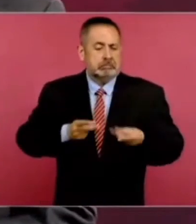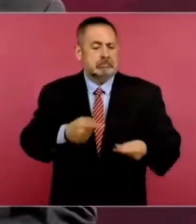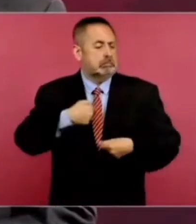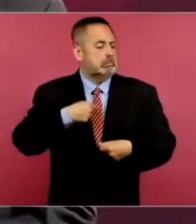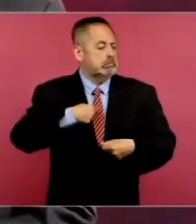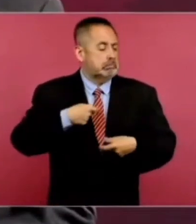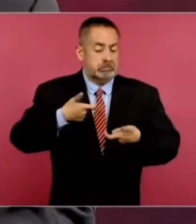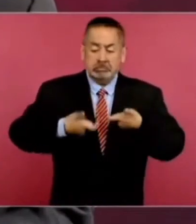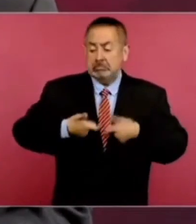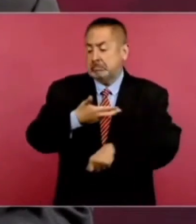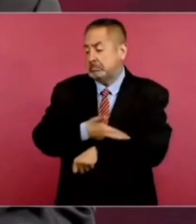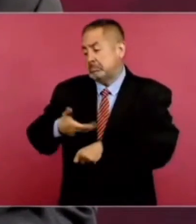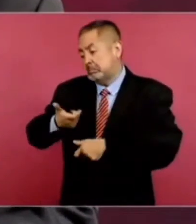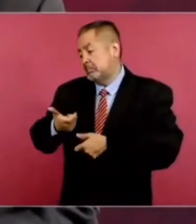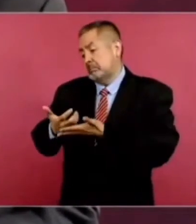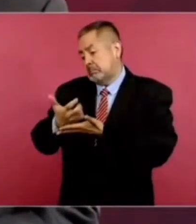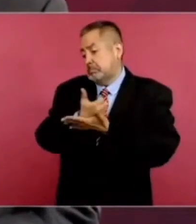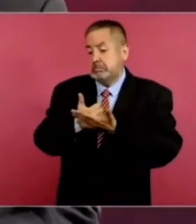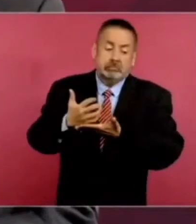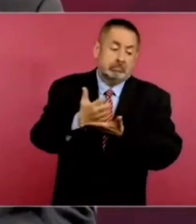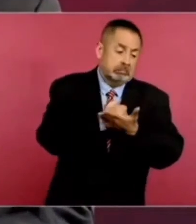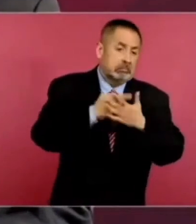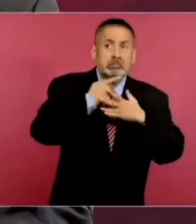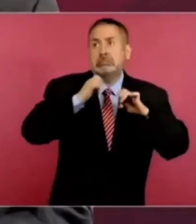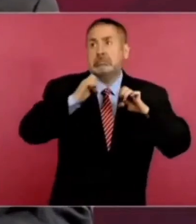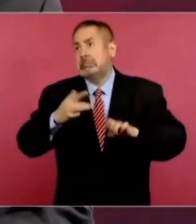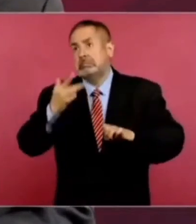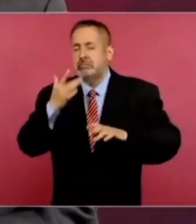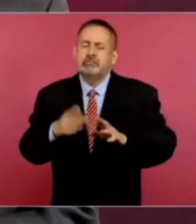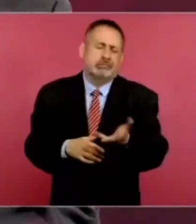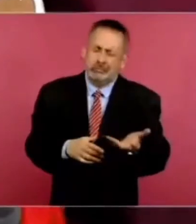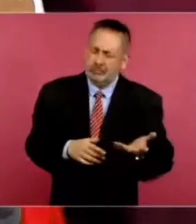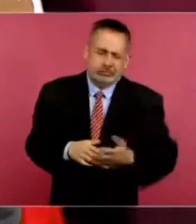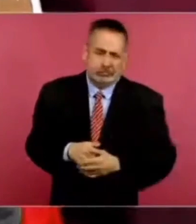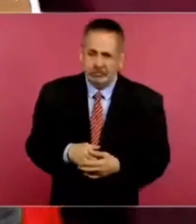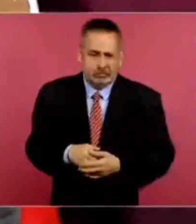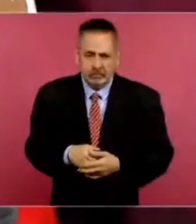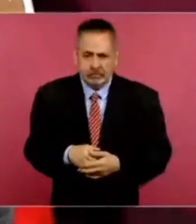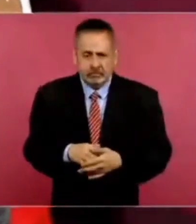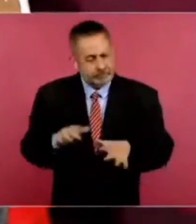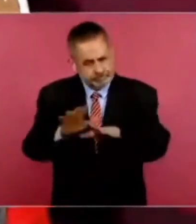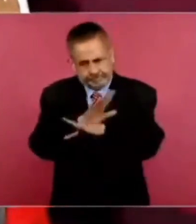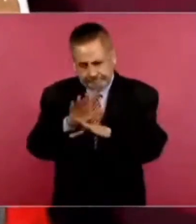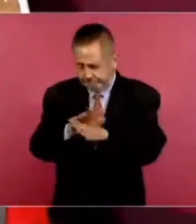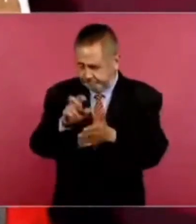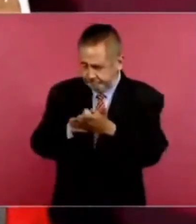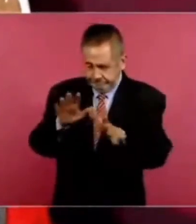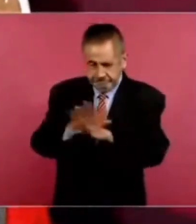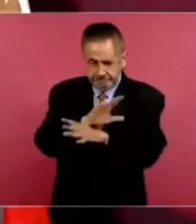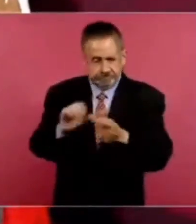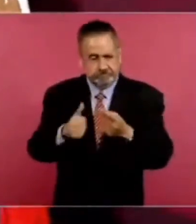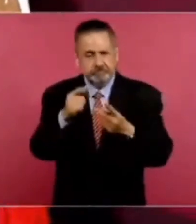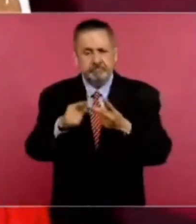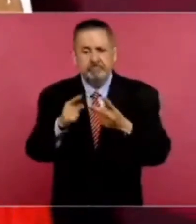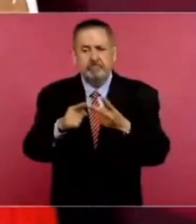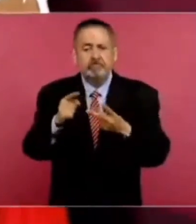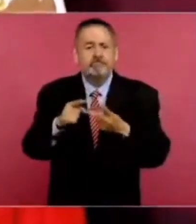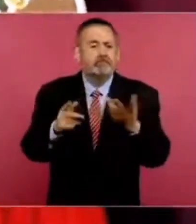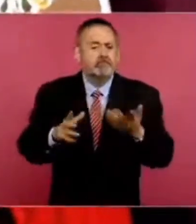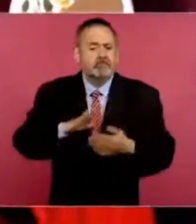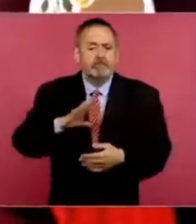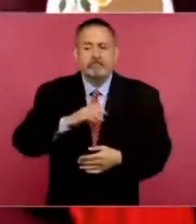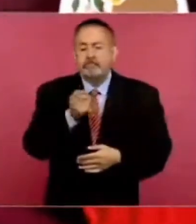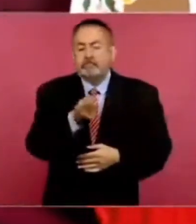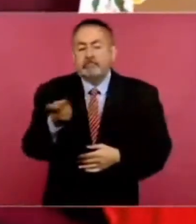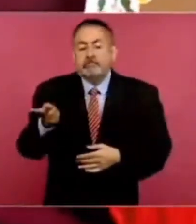aparato, porque eso llevaría también a otras reformas. Hay